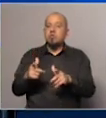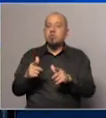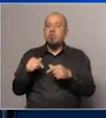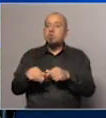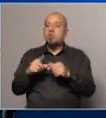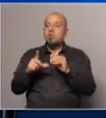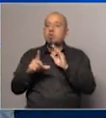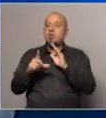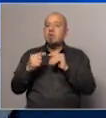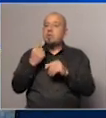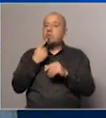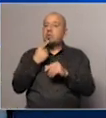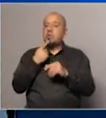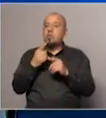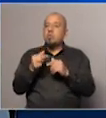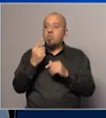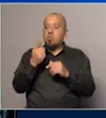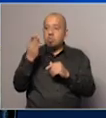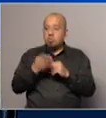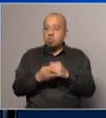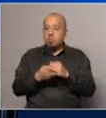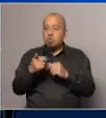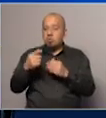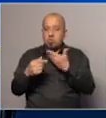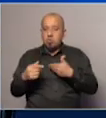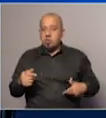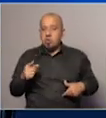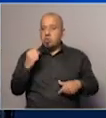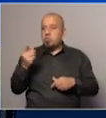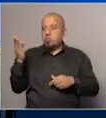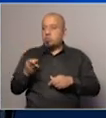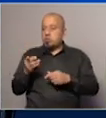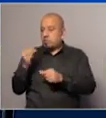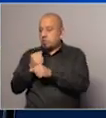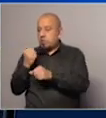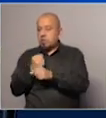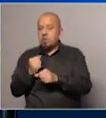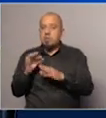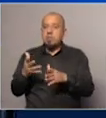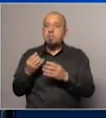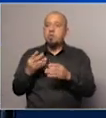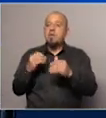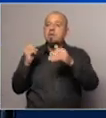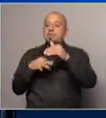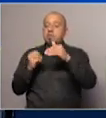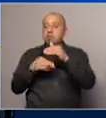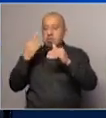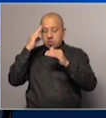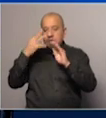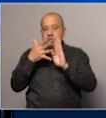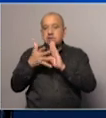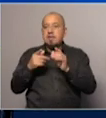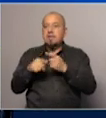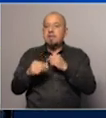legislador planteaba un 1 por ciento para las patronales un 1% para los trabajadores porque el fondo nacional de vivienda para que el